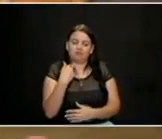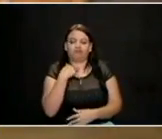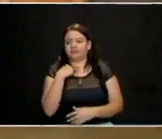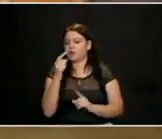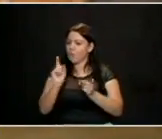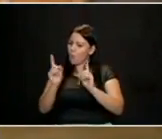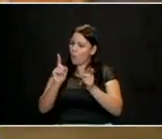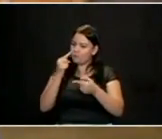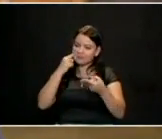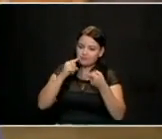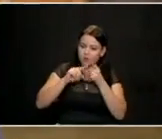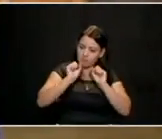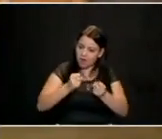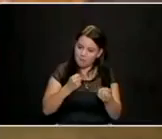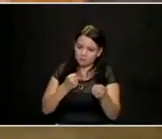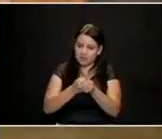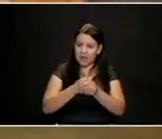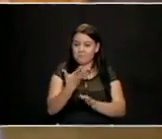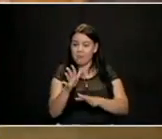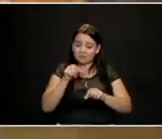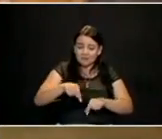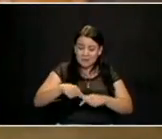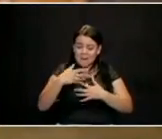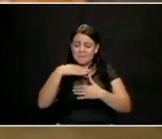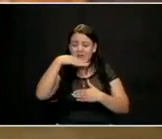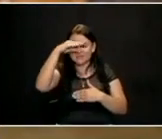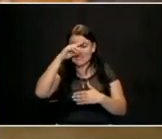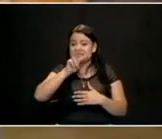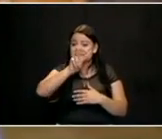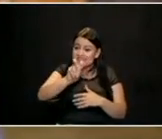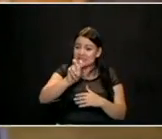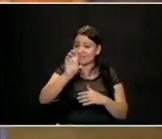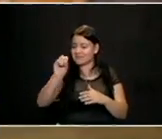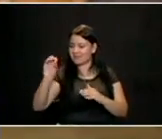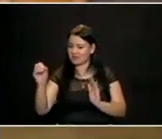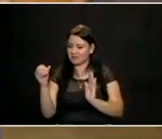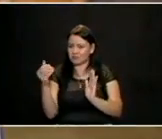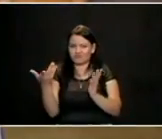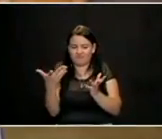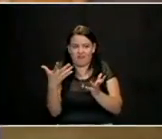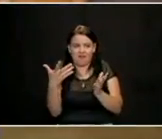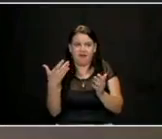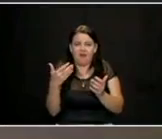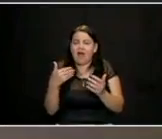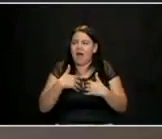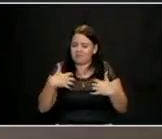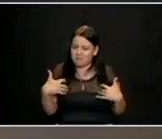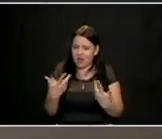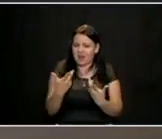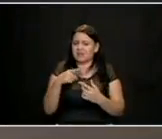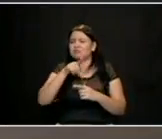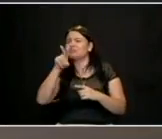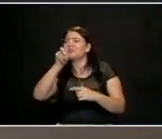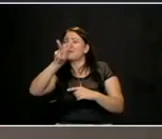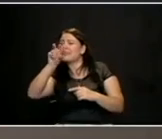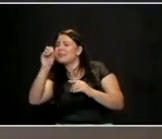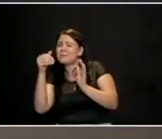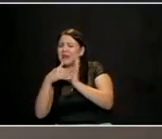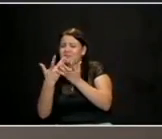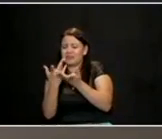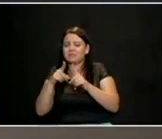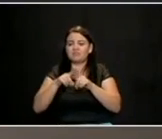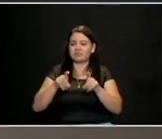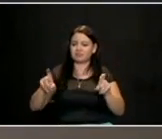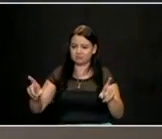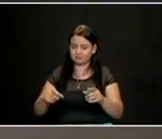proteger 700 especies que hay en Medellín, 455 especies de aves que tiene la ciudad. Aprovechemos que con la construcción de nuevos parques, más espacio